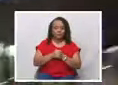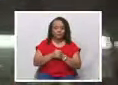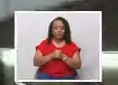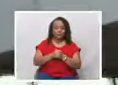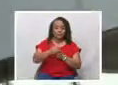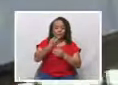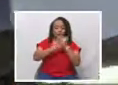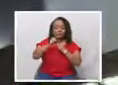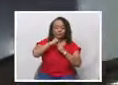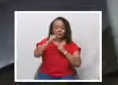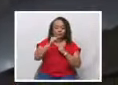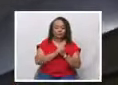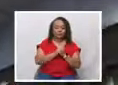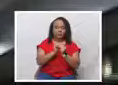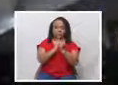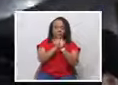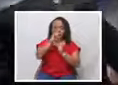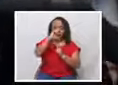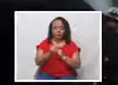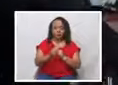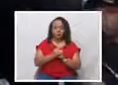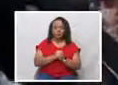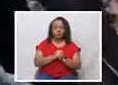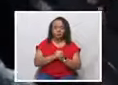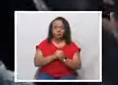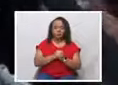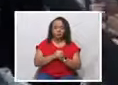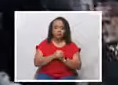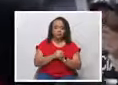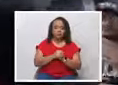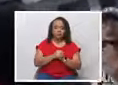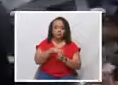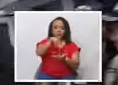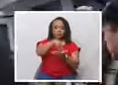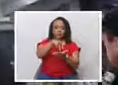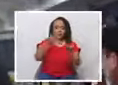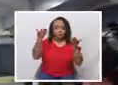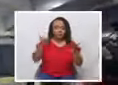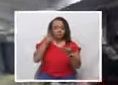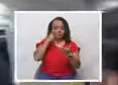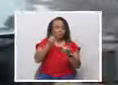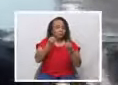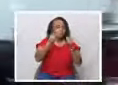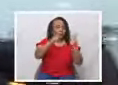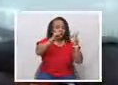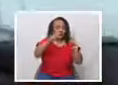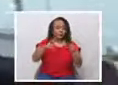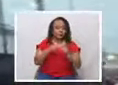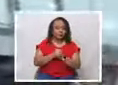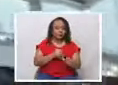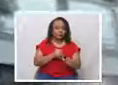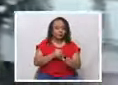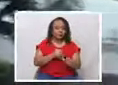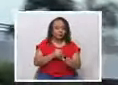bicampeón olímpico. Ahí está Sherman Whitty, recibido por una gran cantidad de